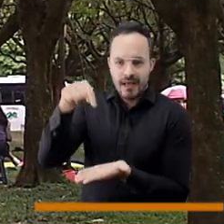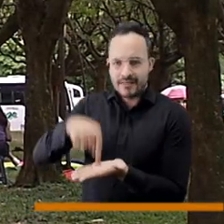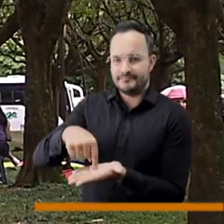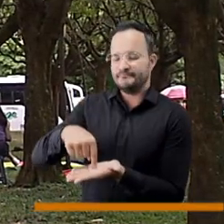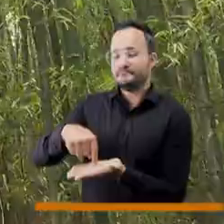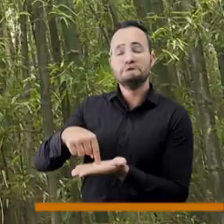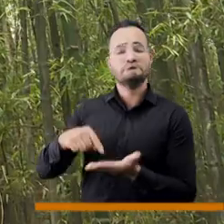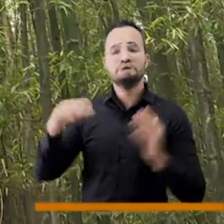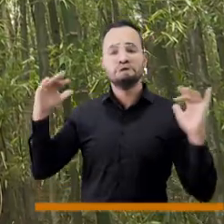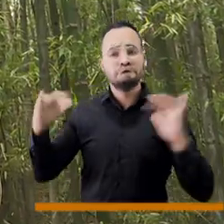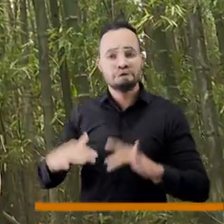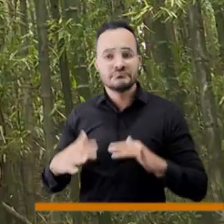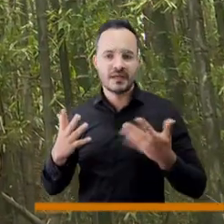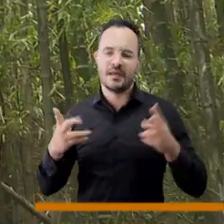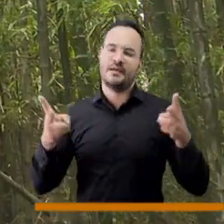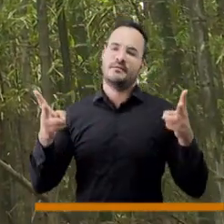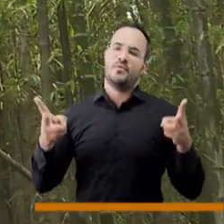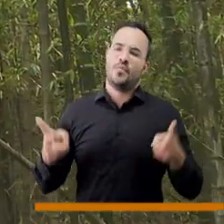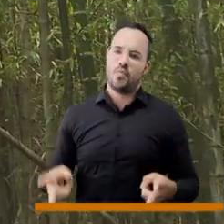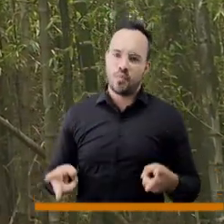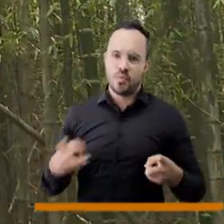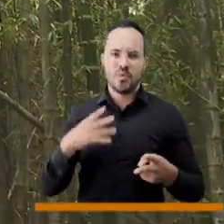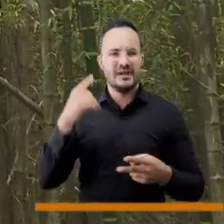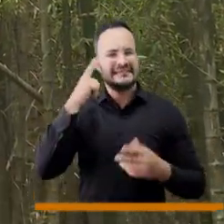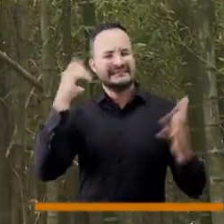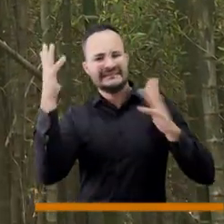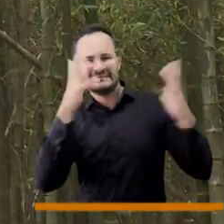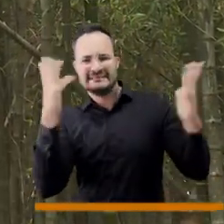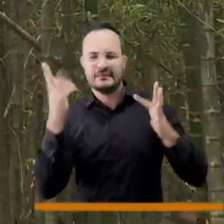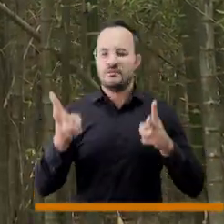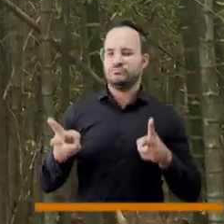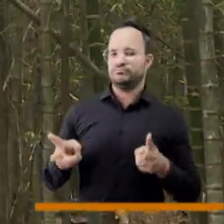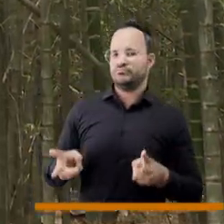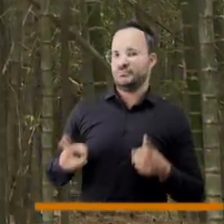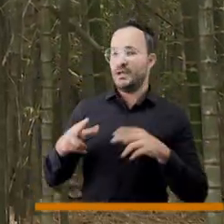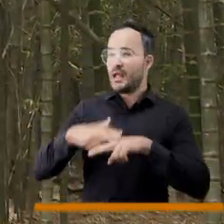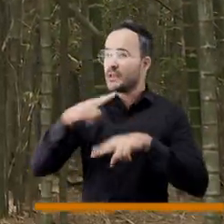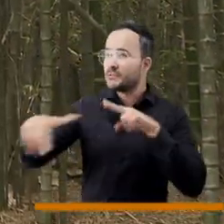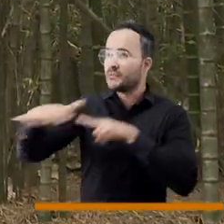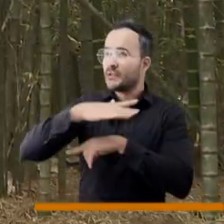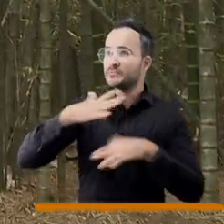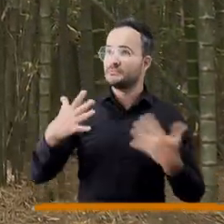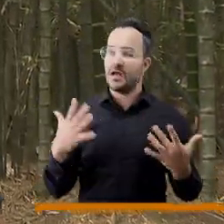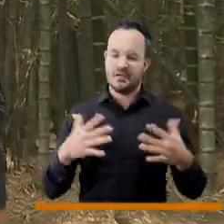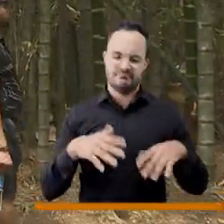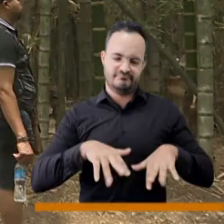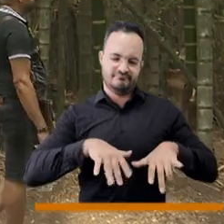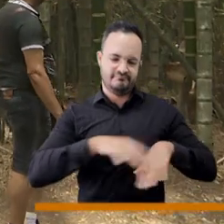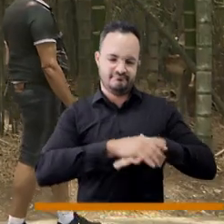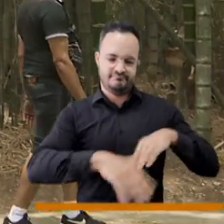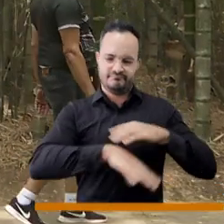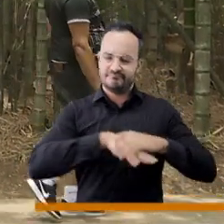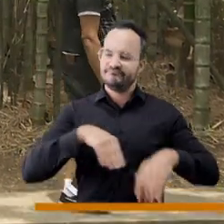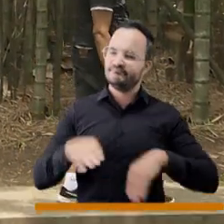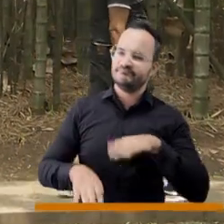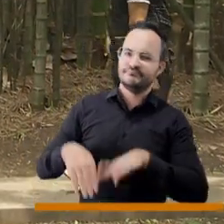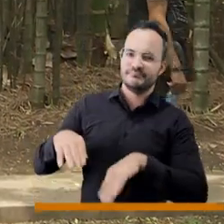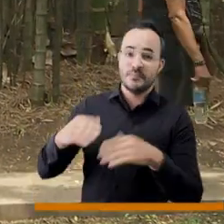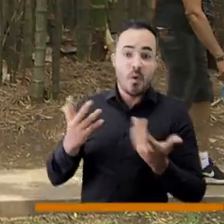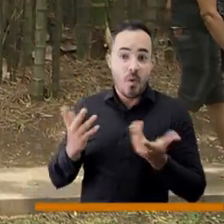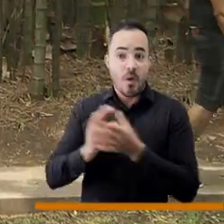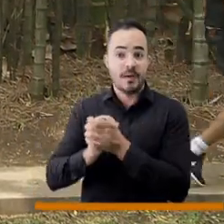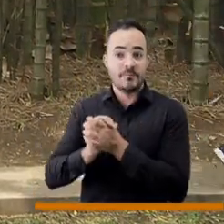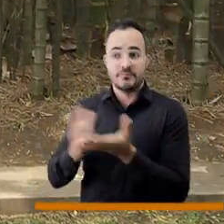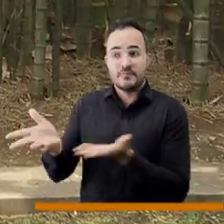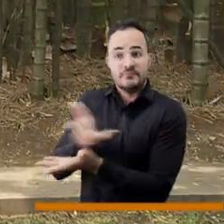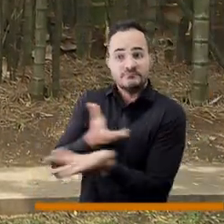a conectarse con la naturaleza, con los pies descalzos, a compartir entre amigos y disfrutar de las diferentes